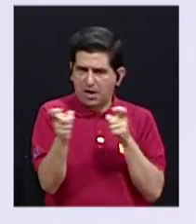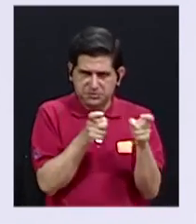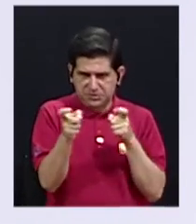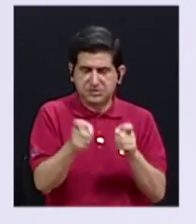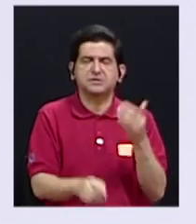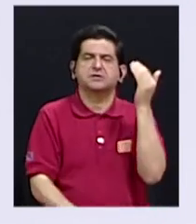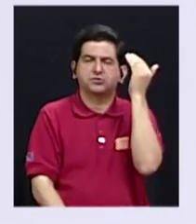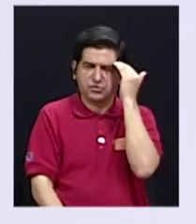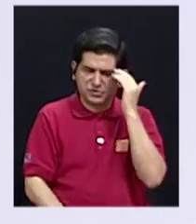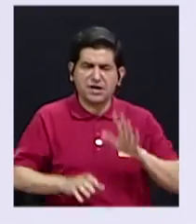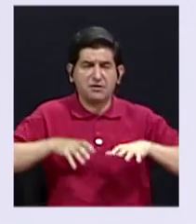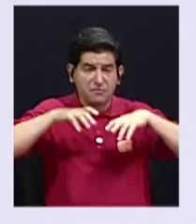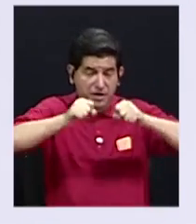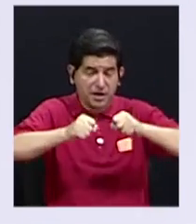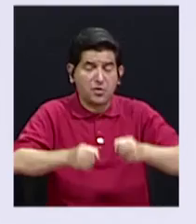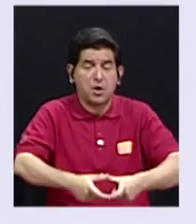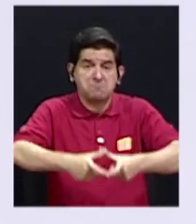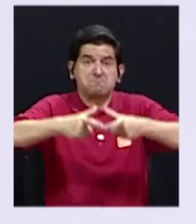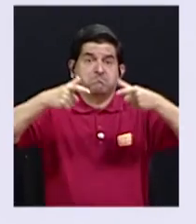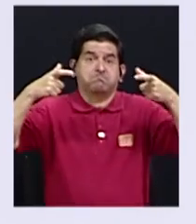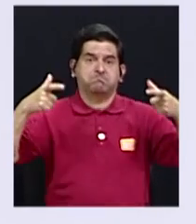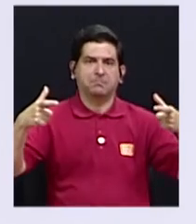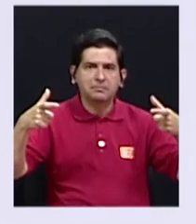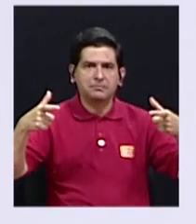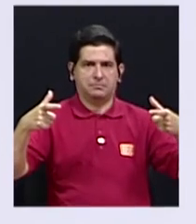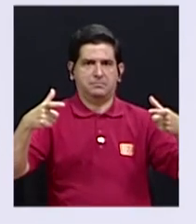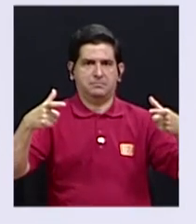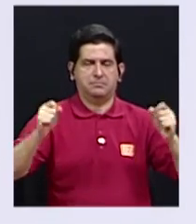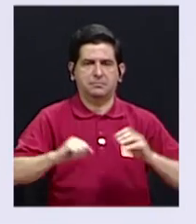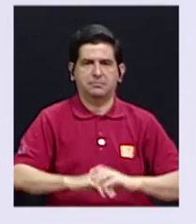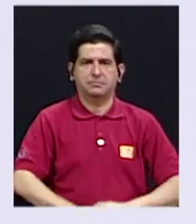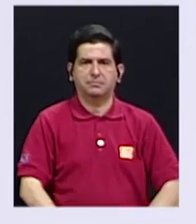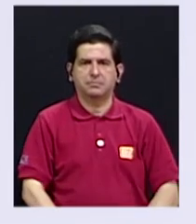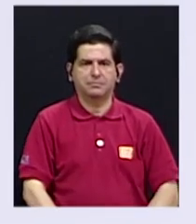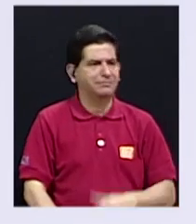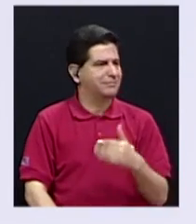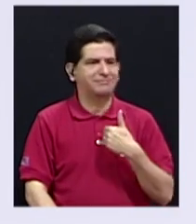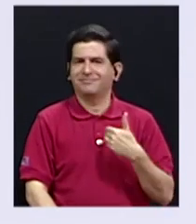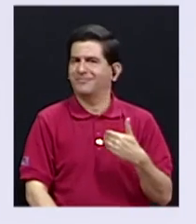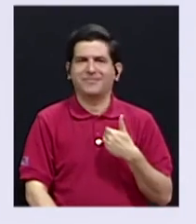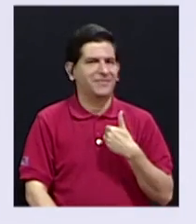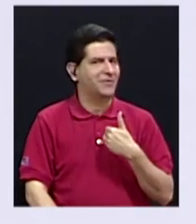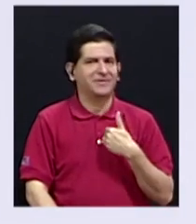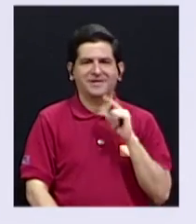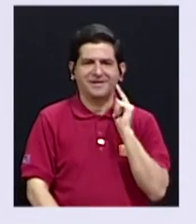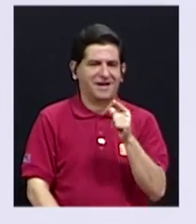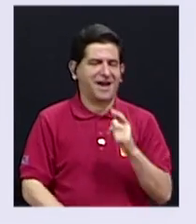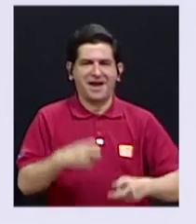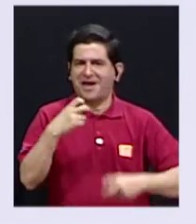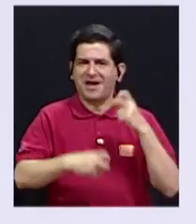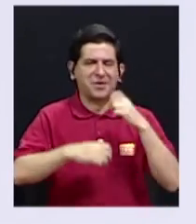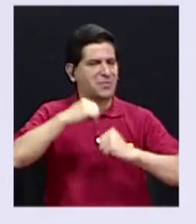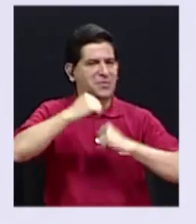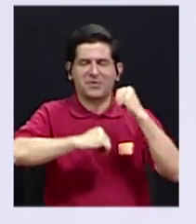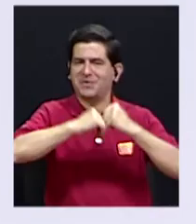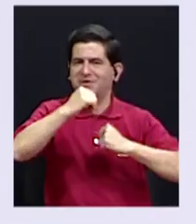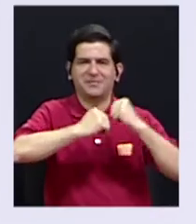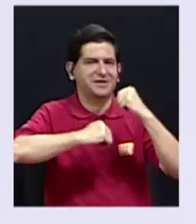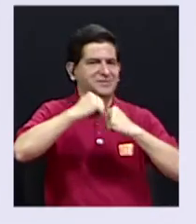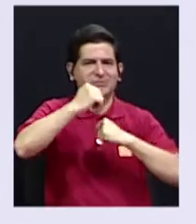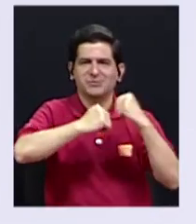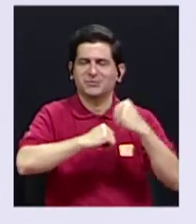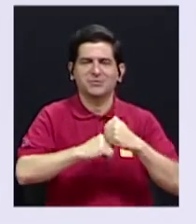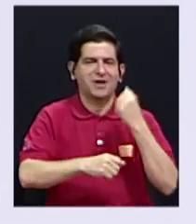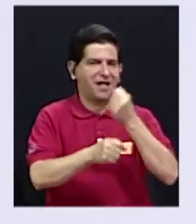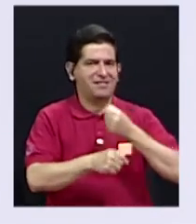que sabemos que gradúan en masa verdad no tienen aún unos problemas estructurales de